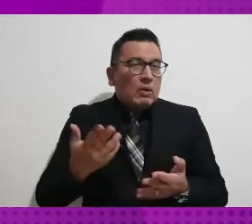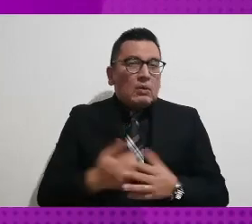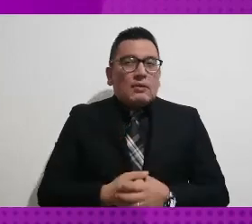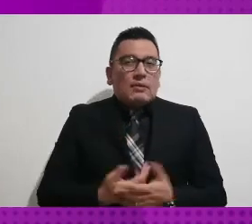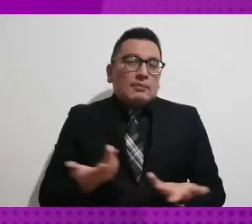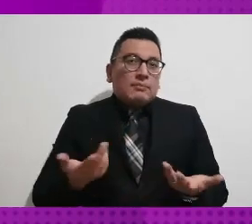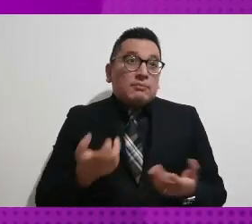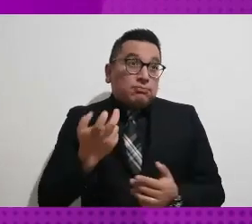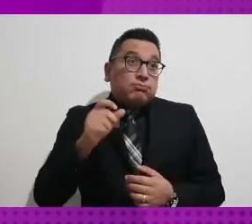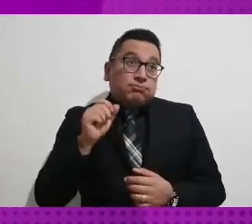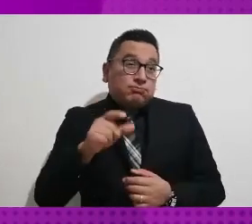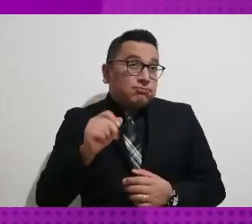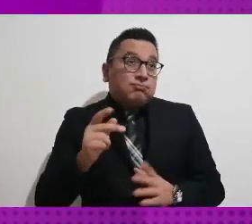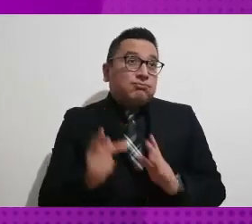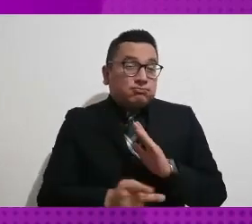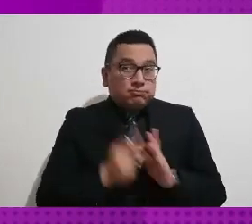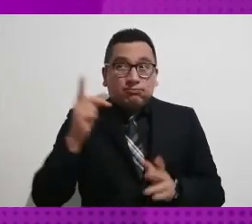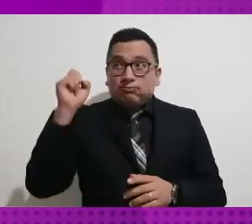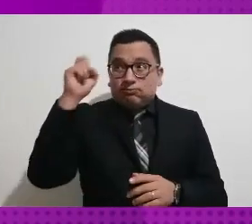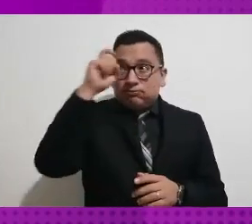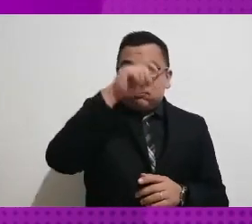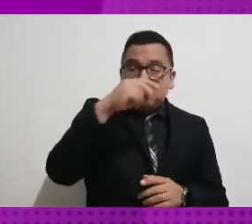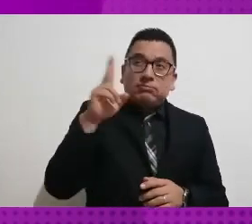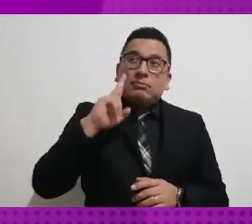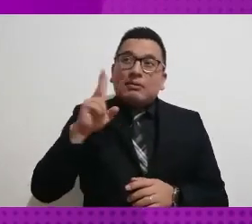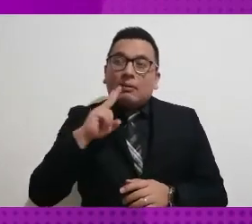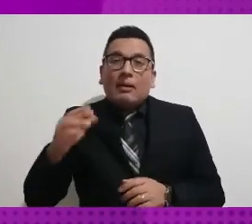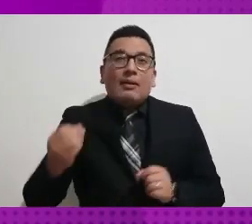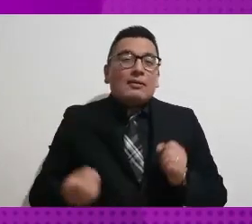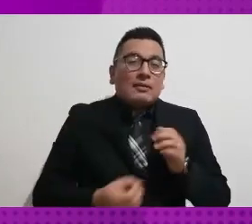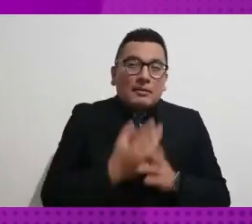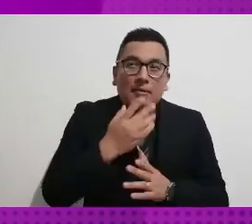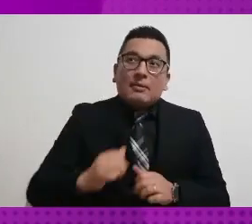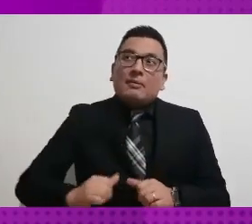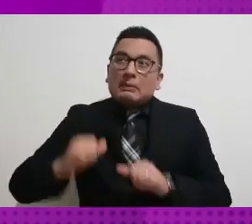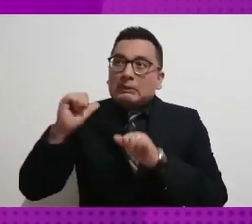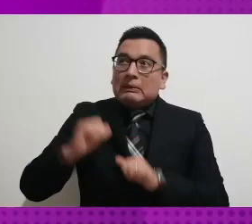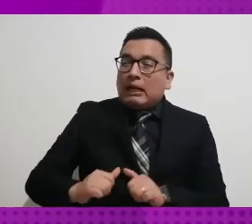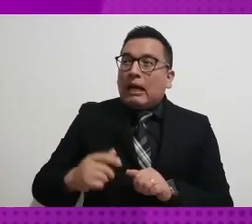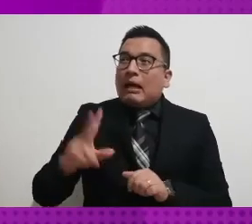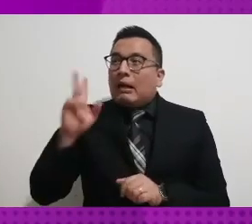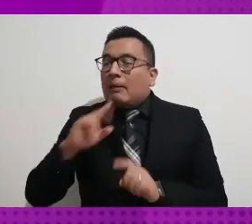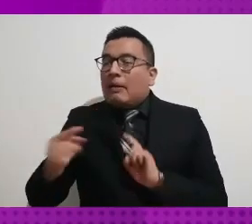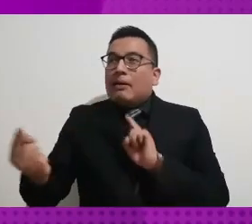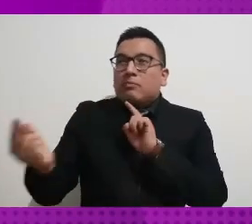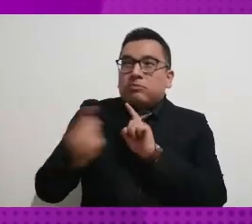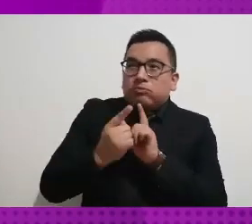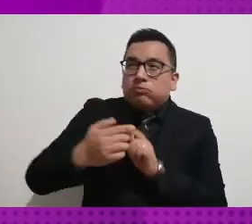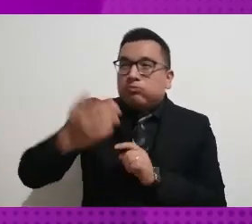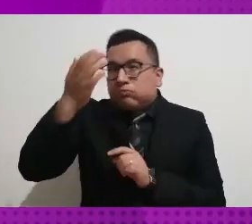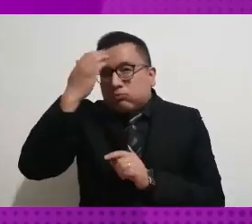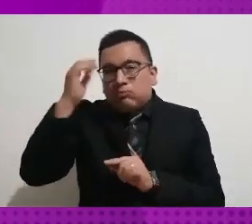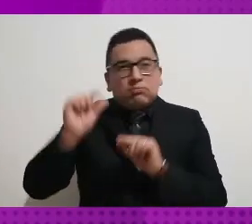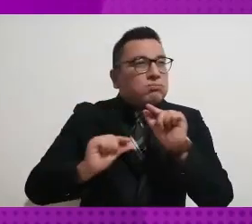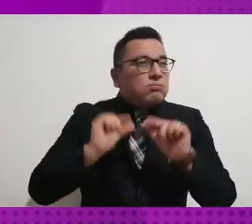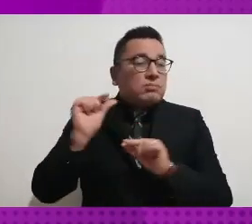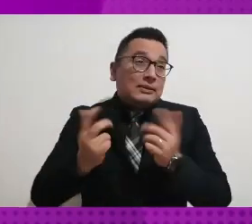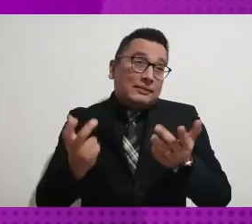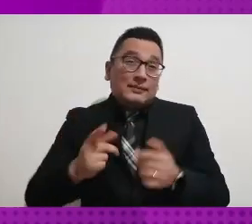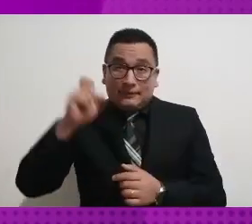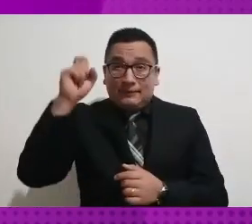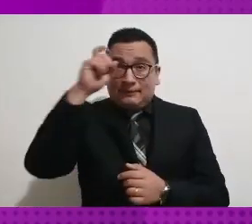va a ser un reto volver a entablar este acercamiento, que nos vuelvan a conocer y que podamos,